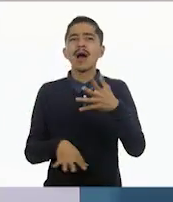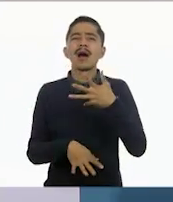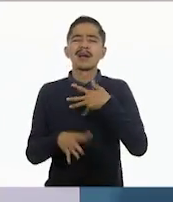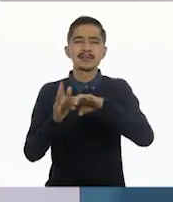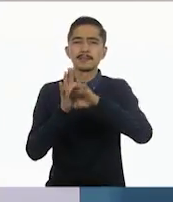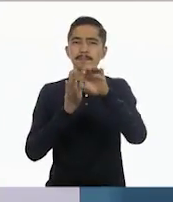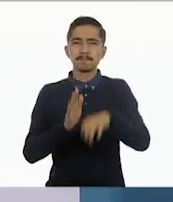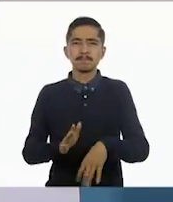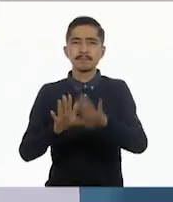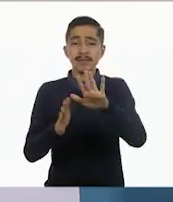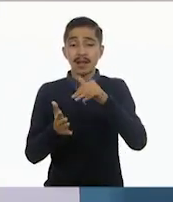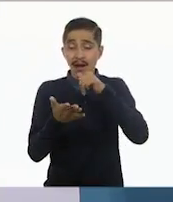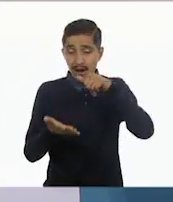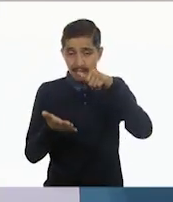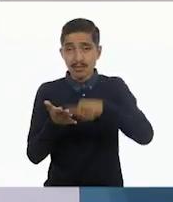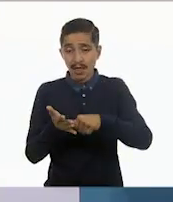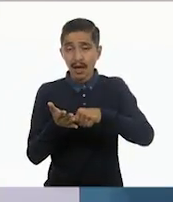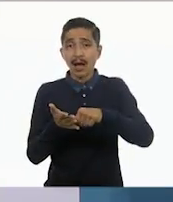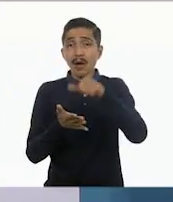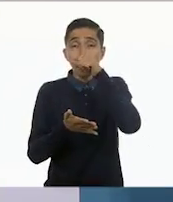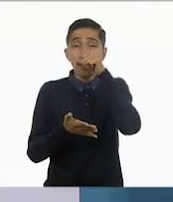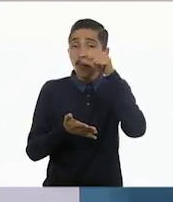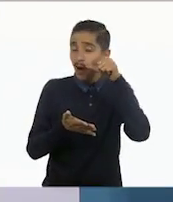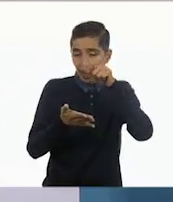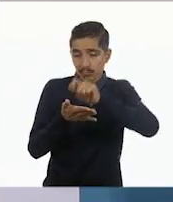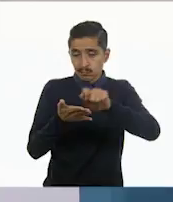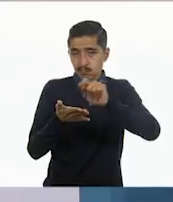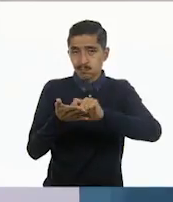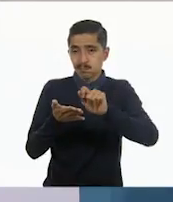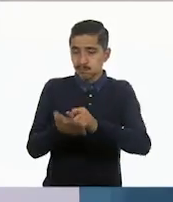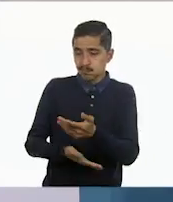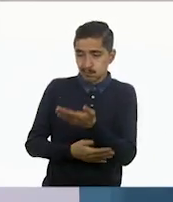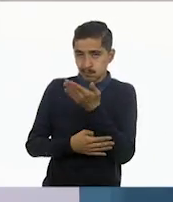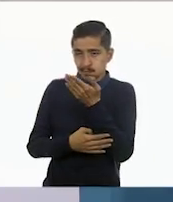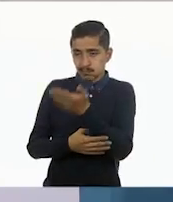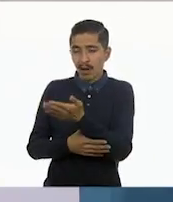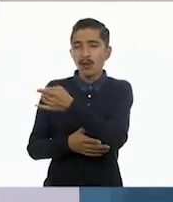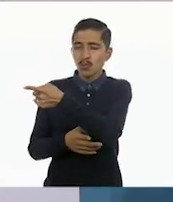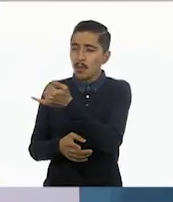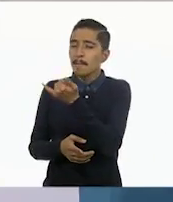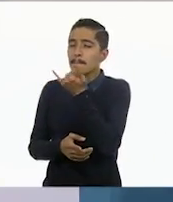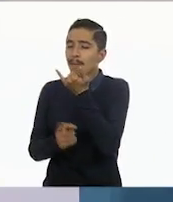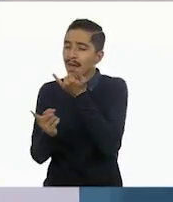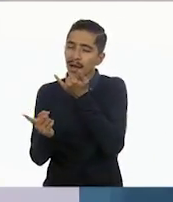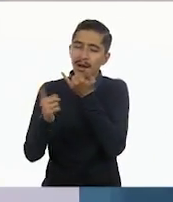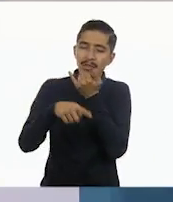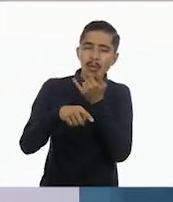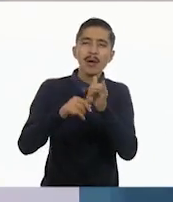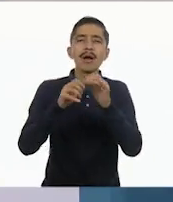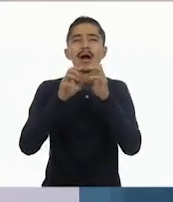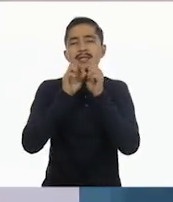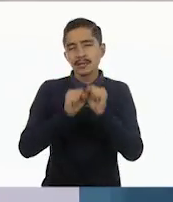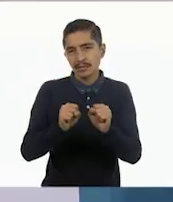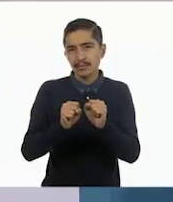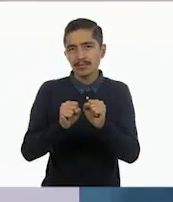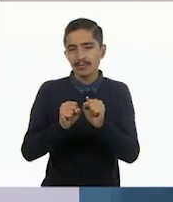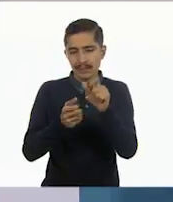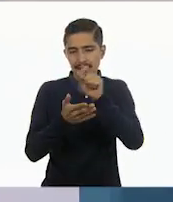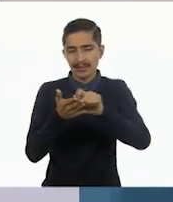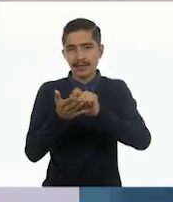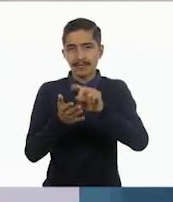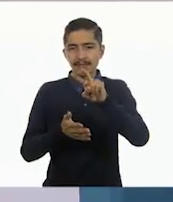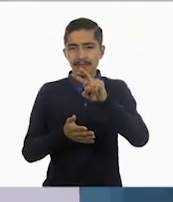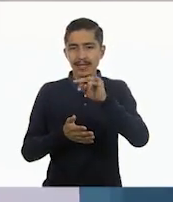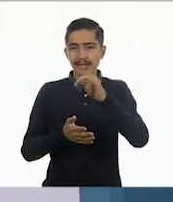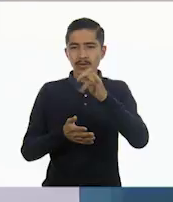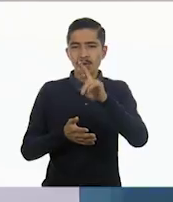por ejemplo, cartas que le escribieron a Benito Juárez donde le pedían que perdonara a Maximiliano, como la que le envió el escritor Víctor